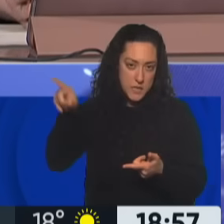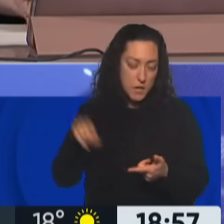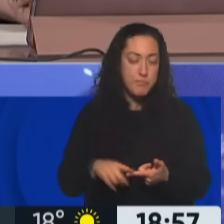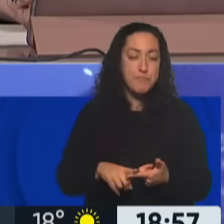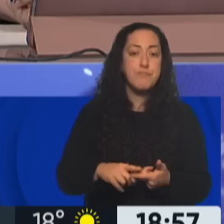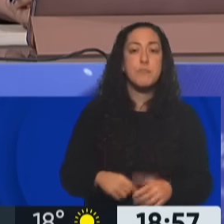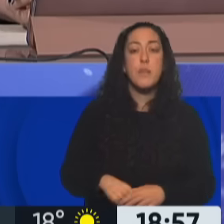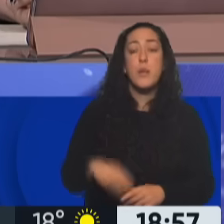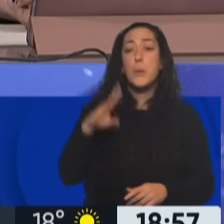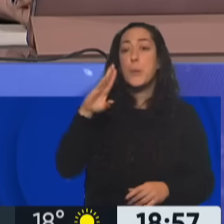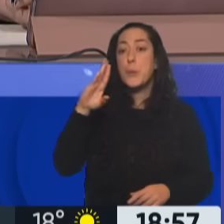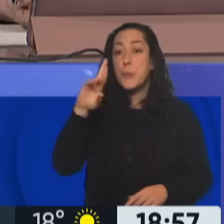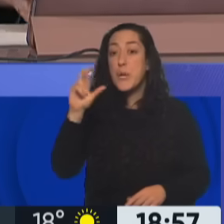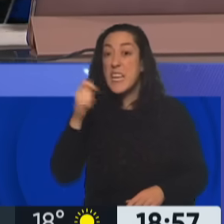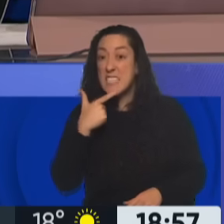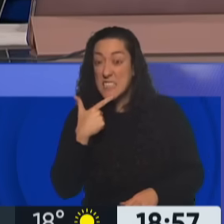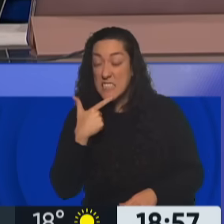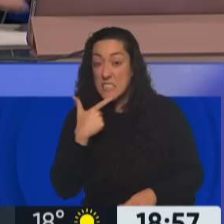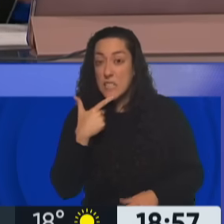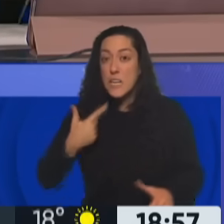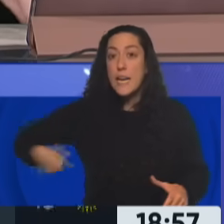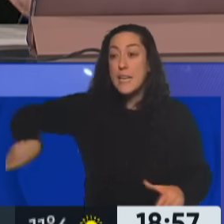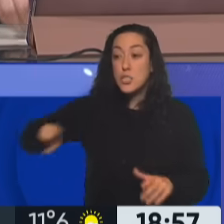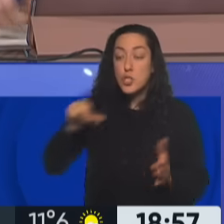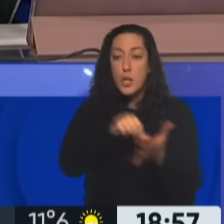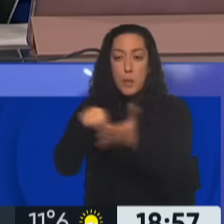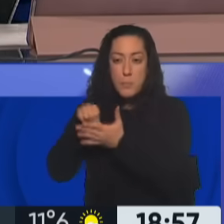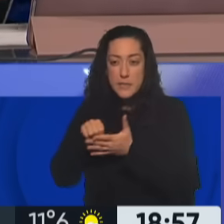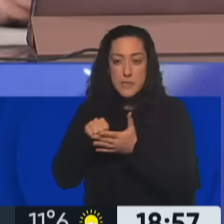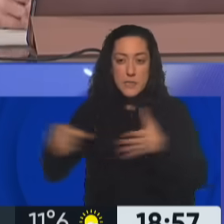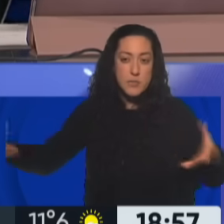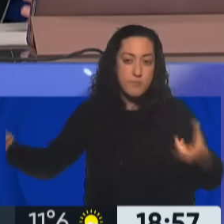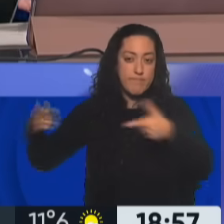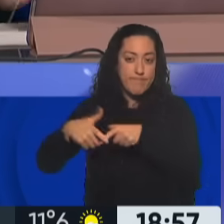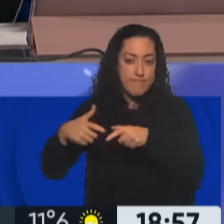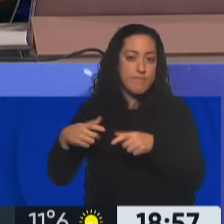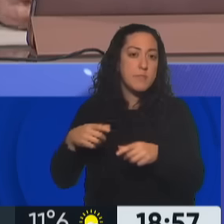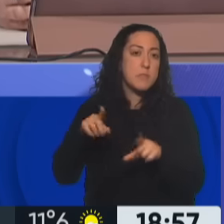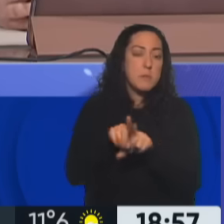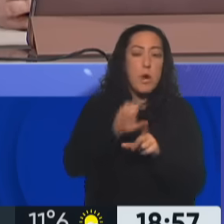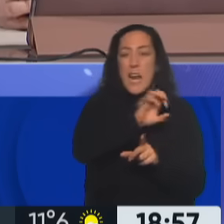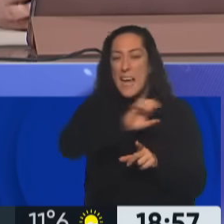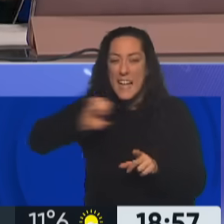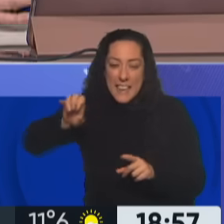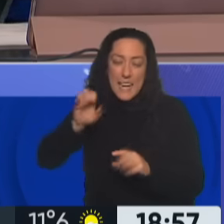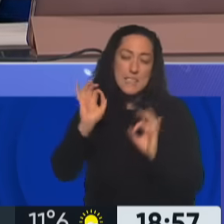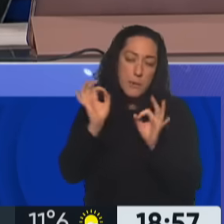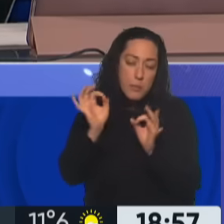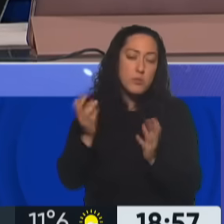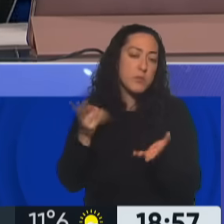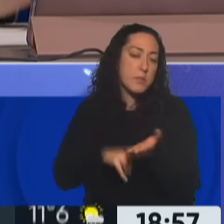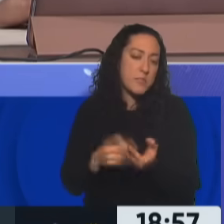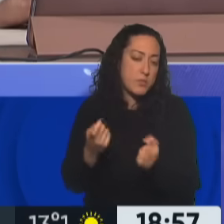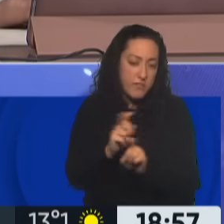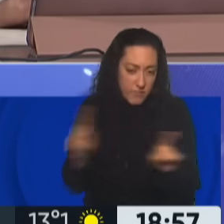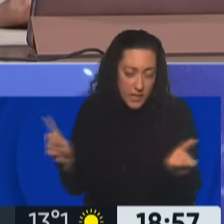eso, a ver, los BRICS, que no solo son los países que vemos en los BRICS, digamos, de las letras que representan, bueno, no hace falta repetirlos, sino también los